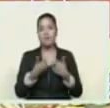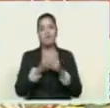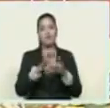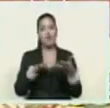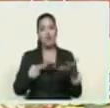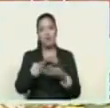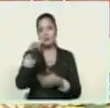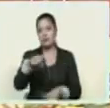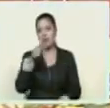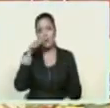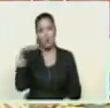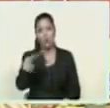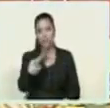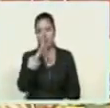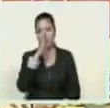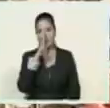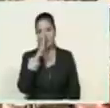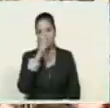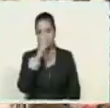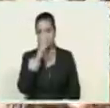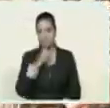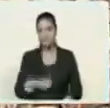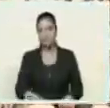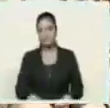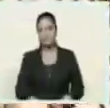violencia el pueblo de marina